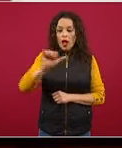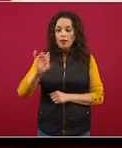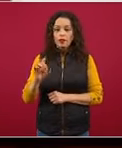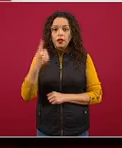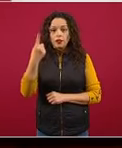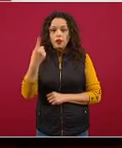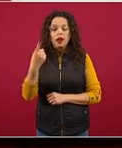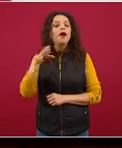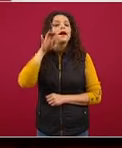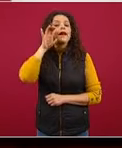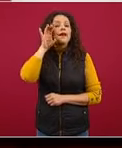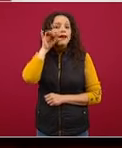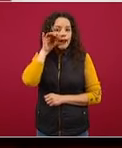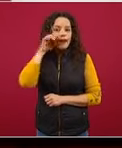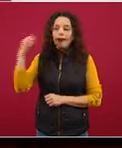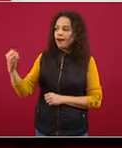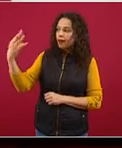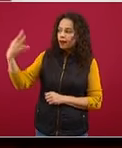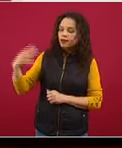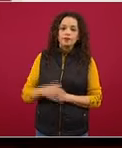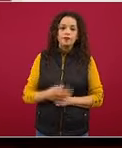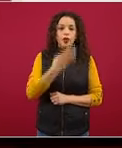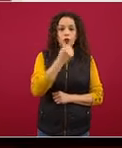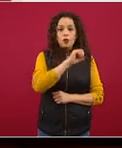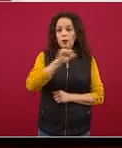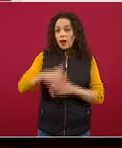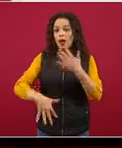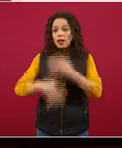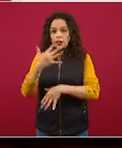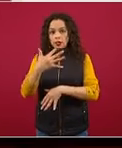naranja. De 9 a 15 el amarillo.